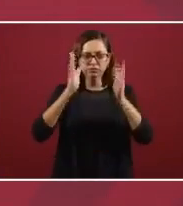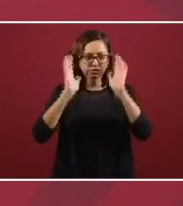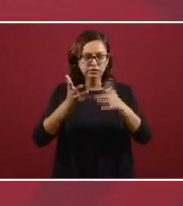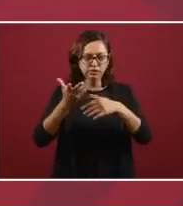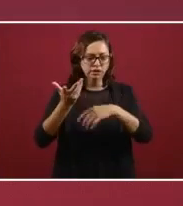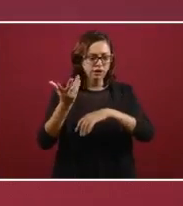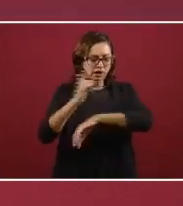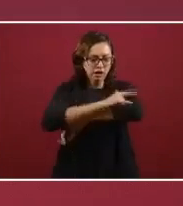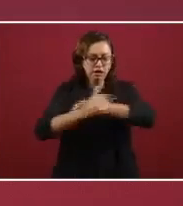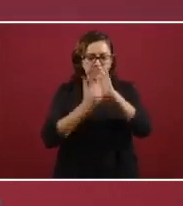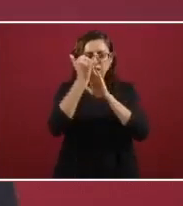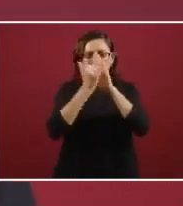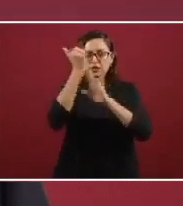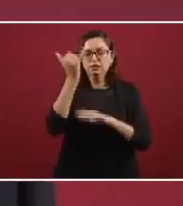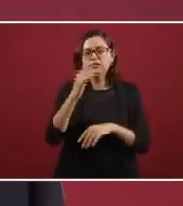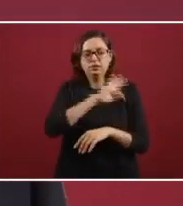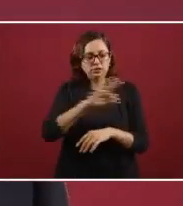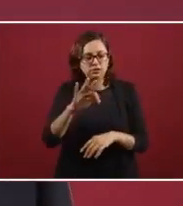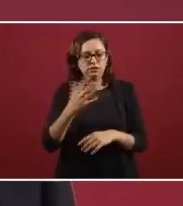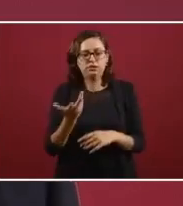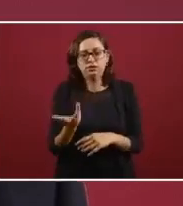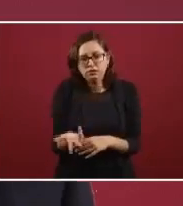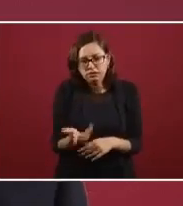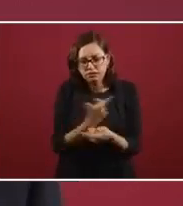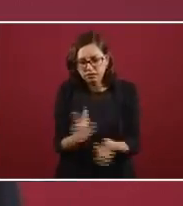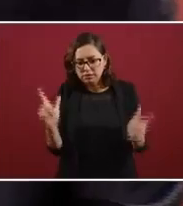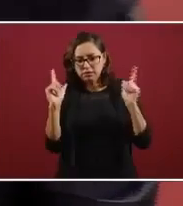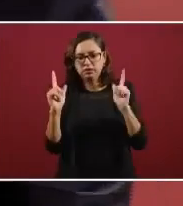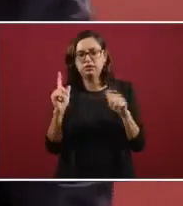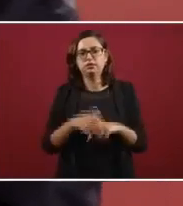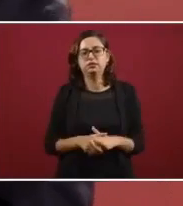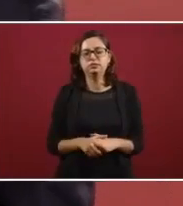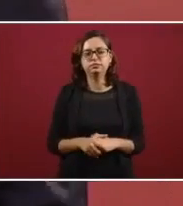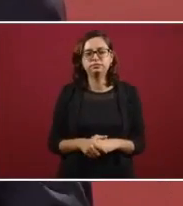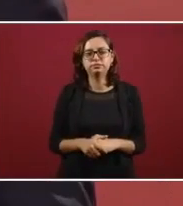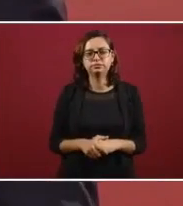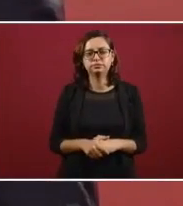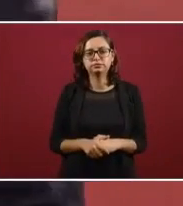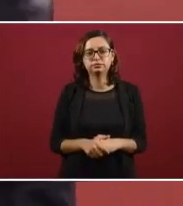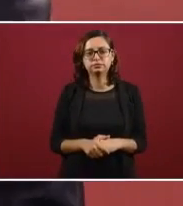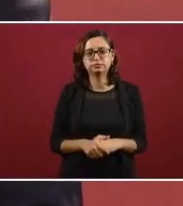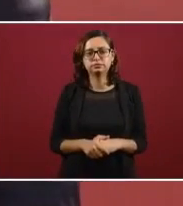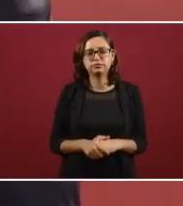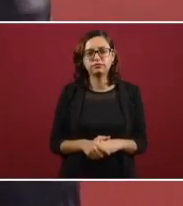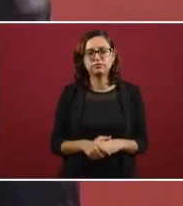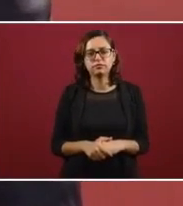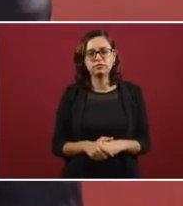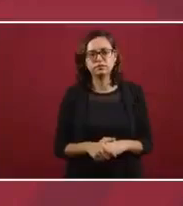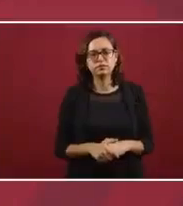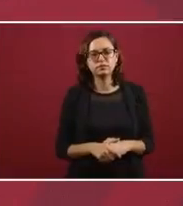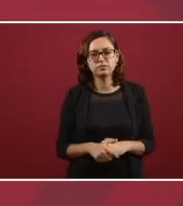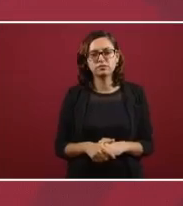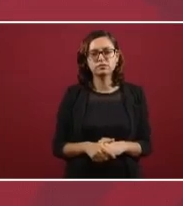de México, una vez que quede solucionado el problema de los amparos que se interpusieron contra su construcción. Confirmó